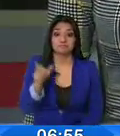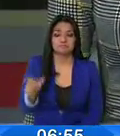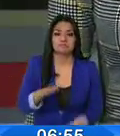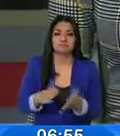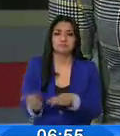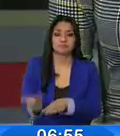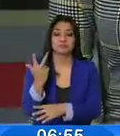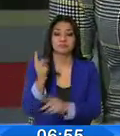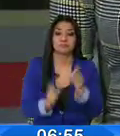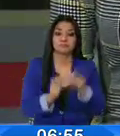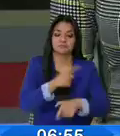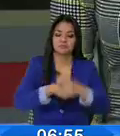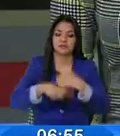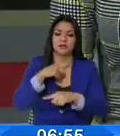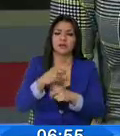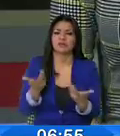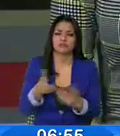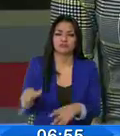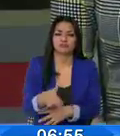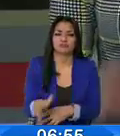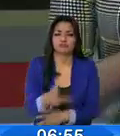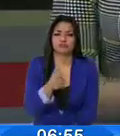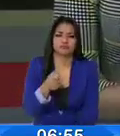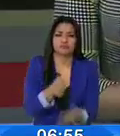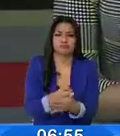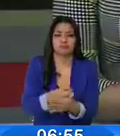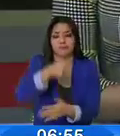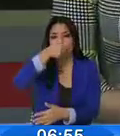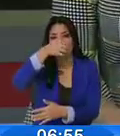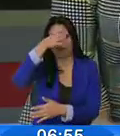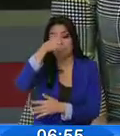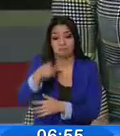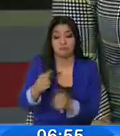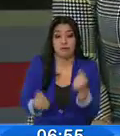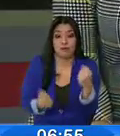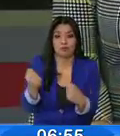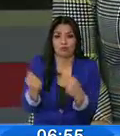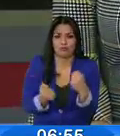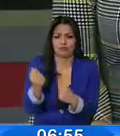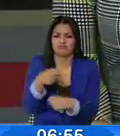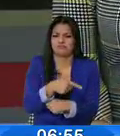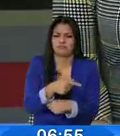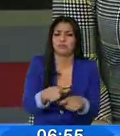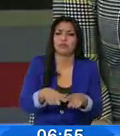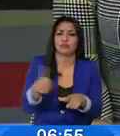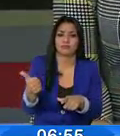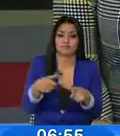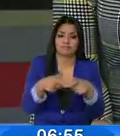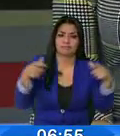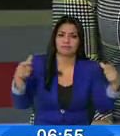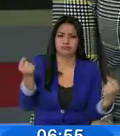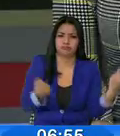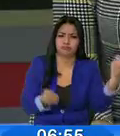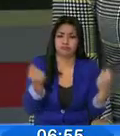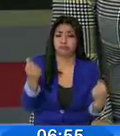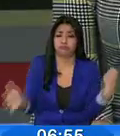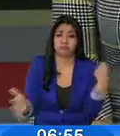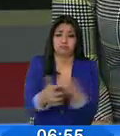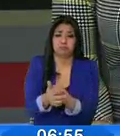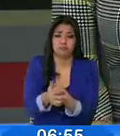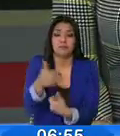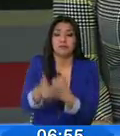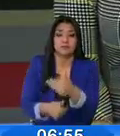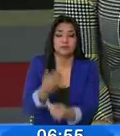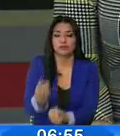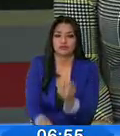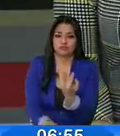heridos en un accidente de tránsito ocurrido en Santo Domingo. Un auto habría sido impactado por dos trailers y luego se incendió. Tras el